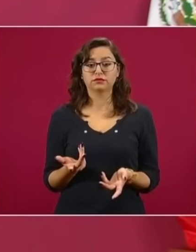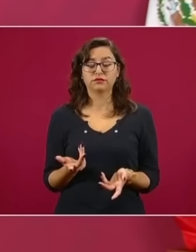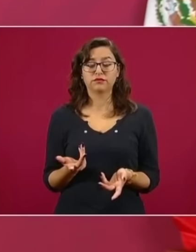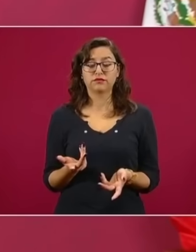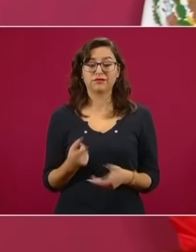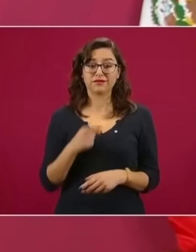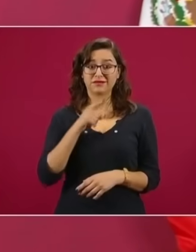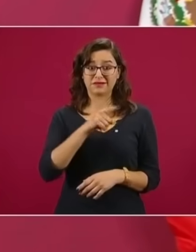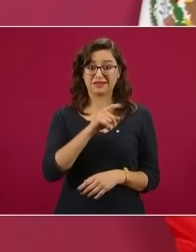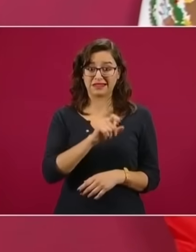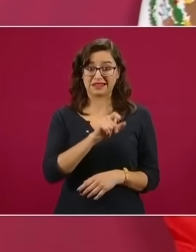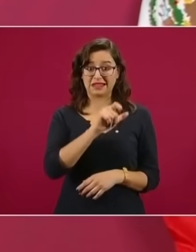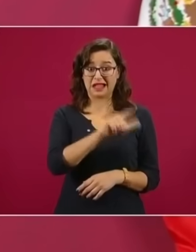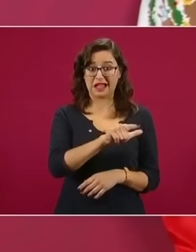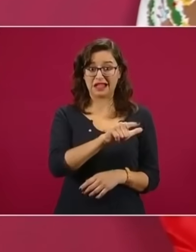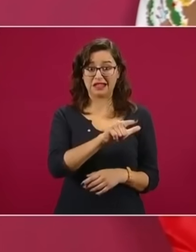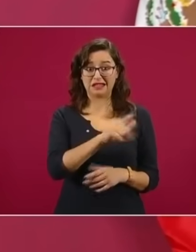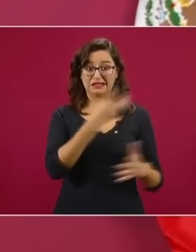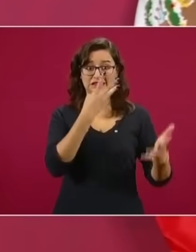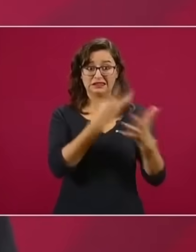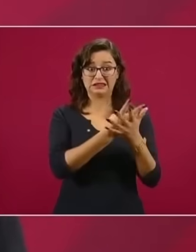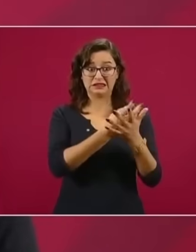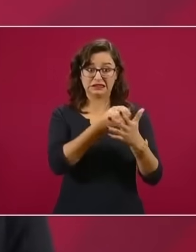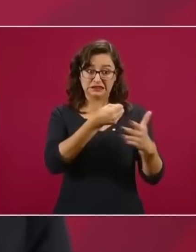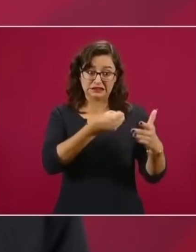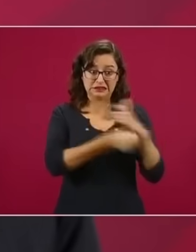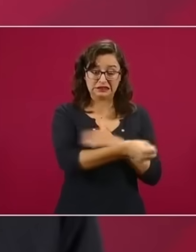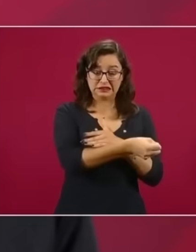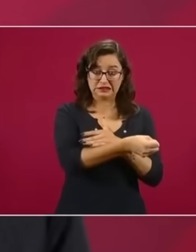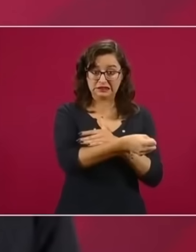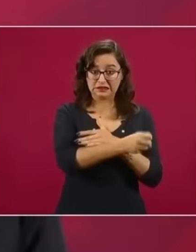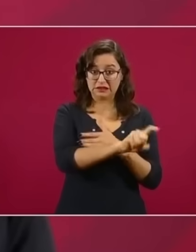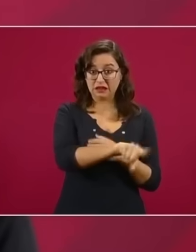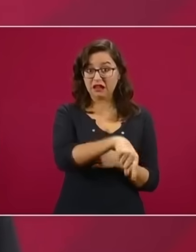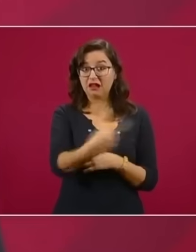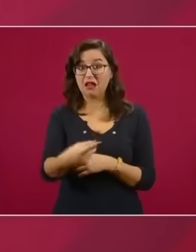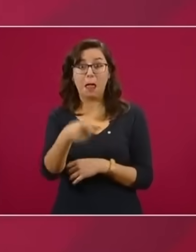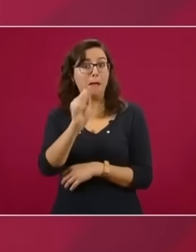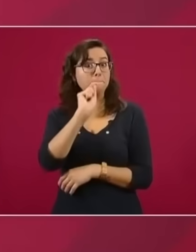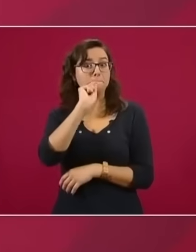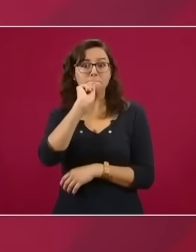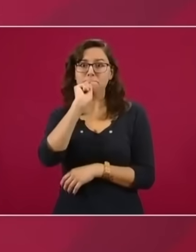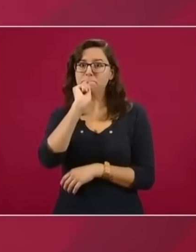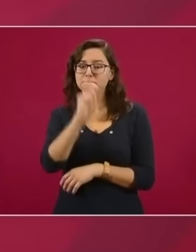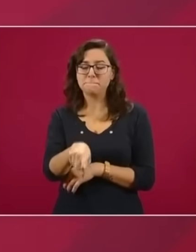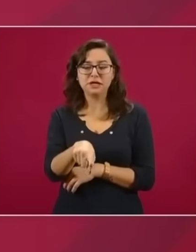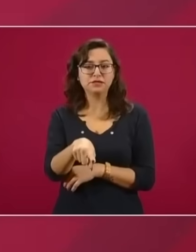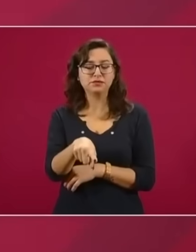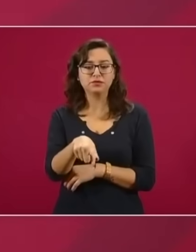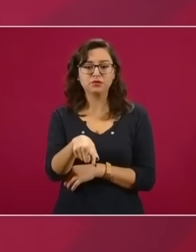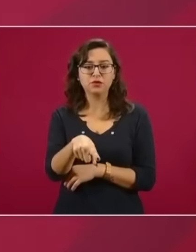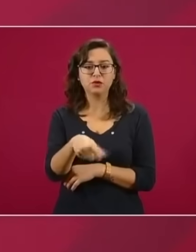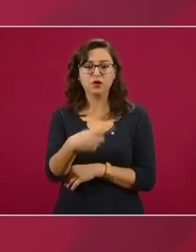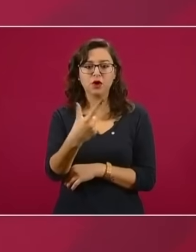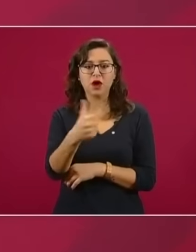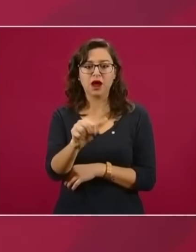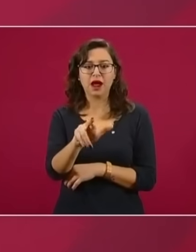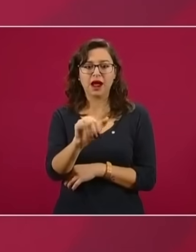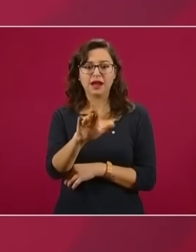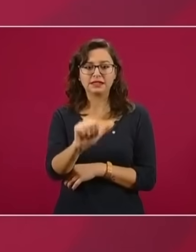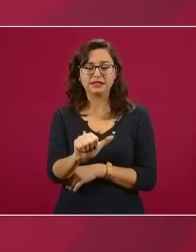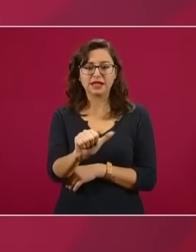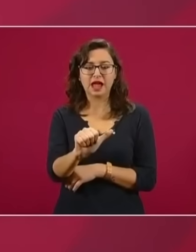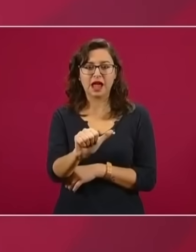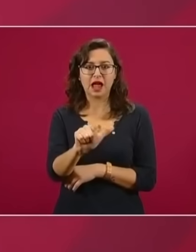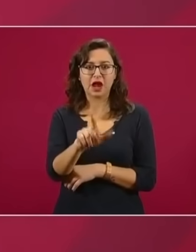acusación el que fue secretario de Seguridad Pública de Felipe Calderón.